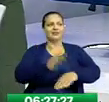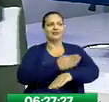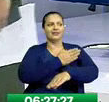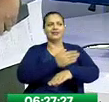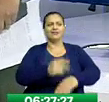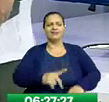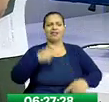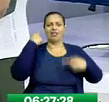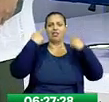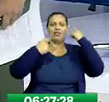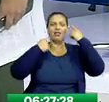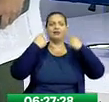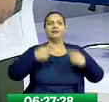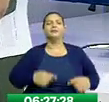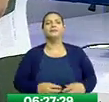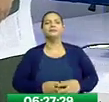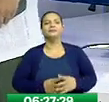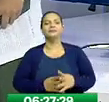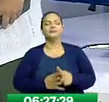Oiga, pasaba por la avenida...